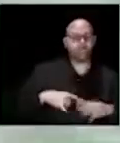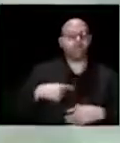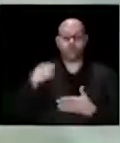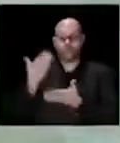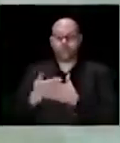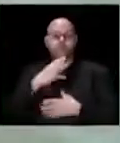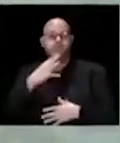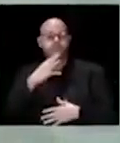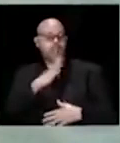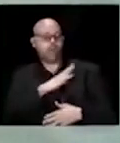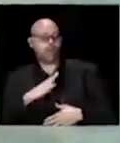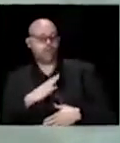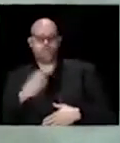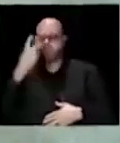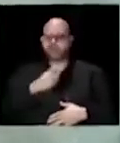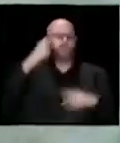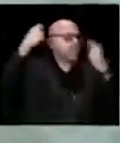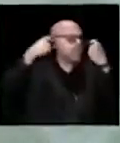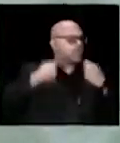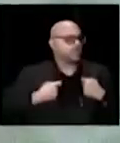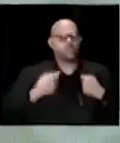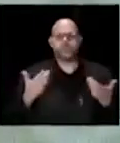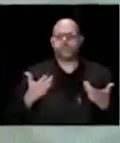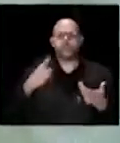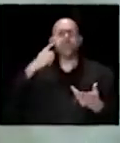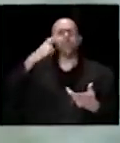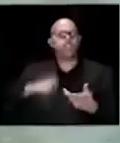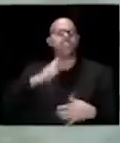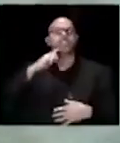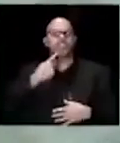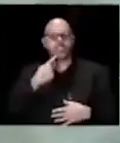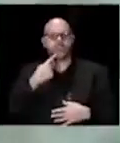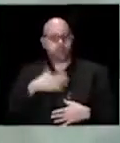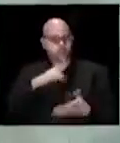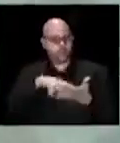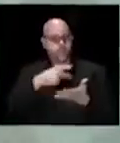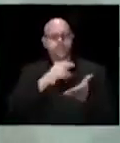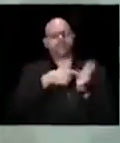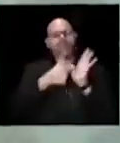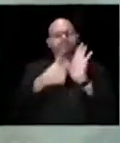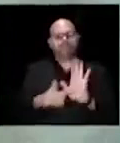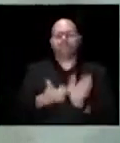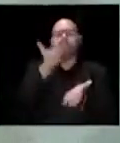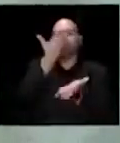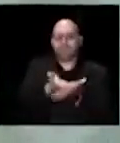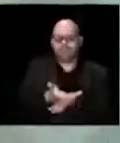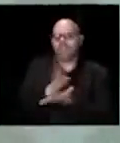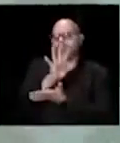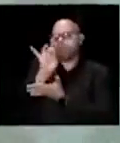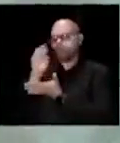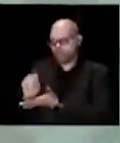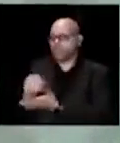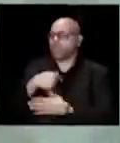por si me hago rizos o no. Yo creo que estamos en un momento donde hay que ser serios con respecto a este asunto. ¿Por qué no le preguntan a Pierluisi si se pinta el pelo? ¿O por qué no le preguntan al Almao por qué se